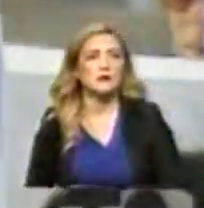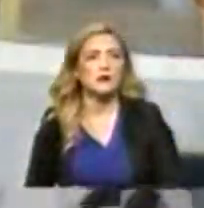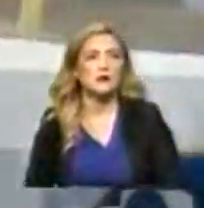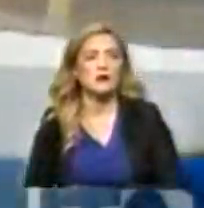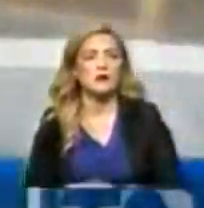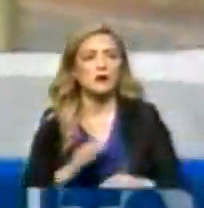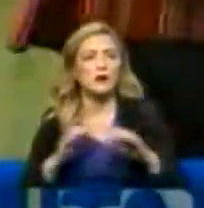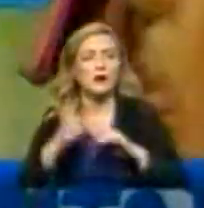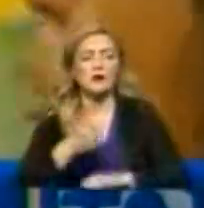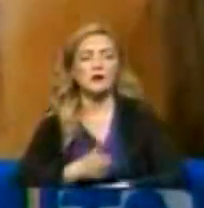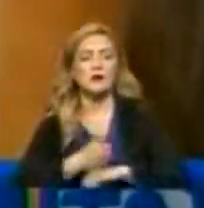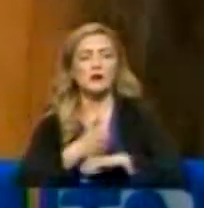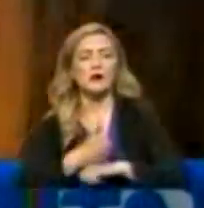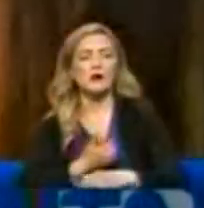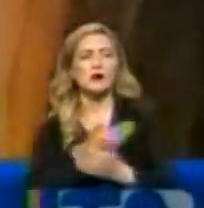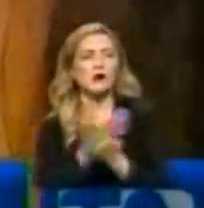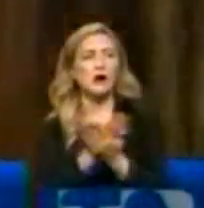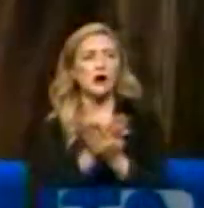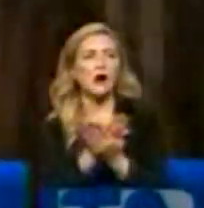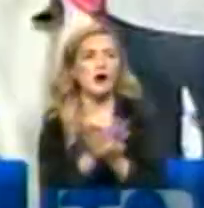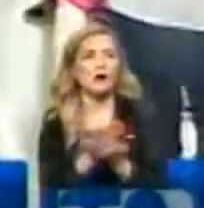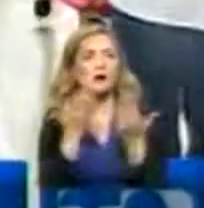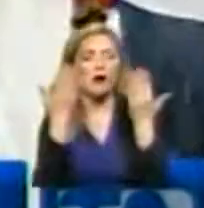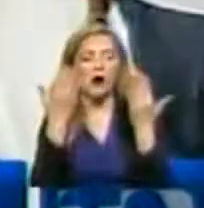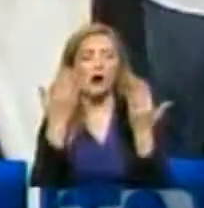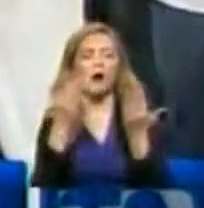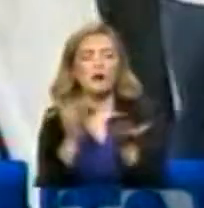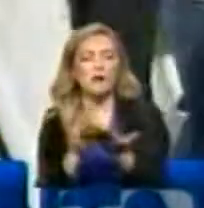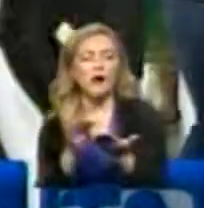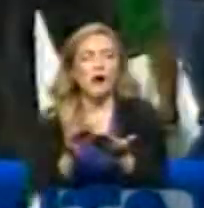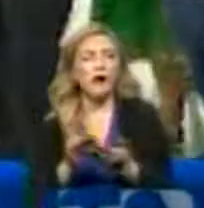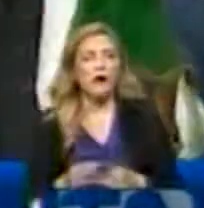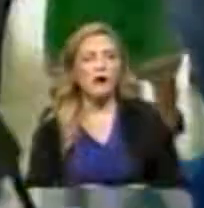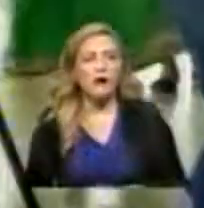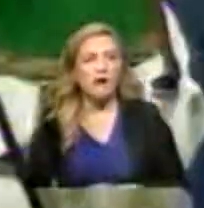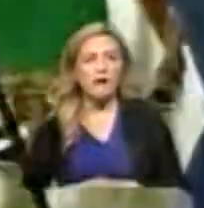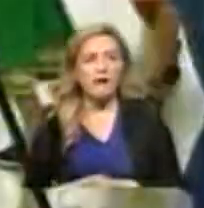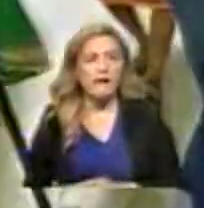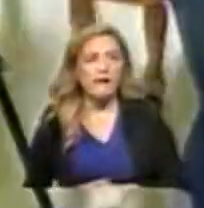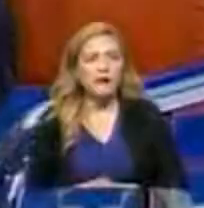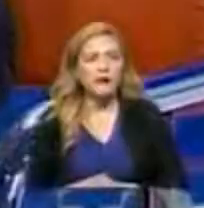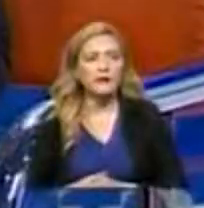autoridades locales y ofreció obras para el cantón. Giovanna Ramos, 24 horas.